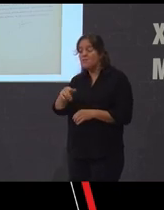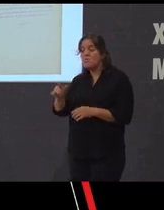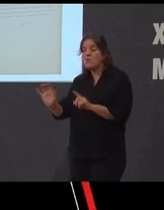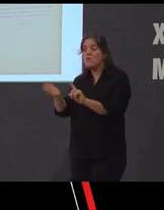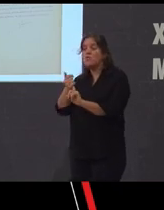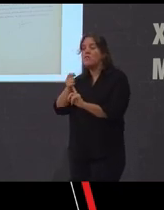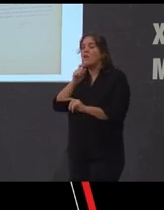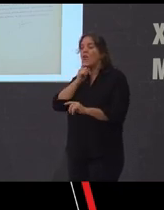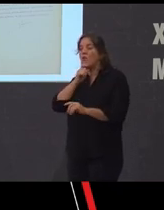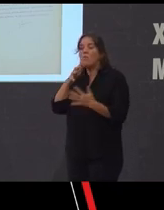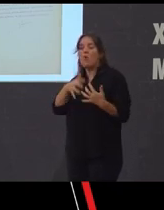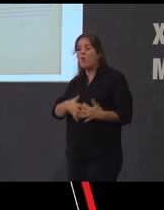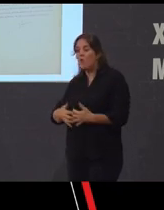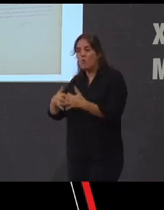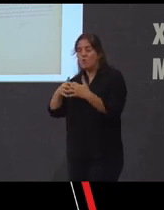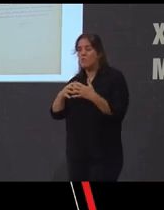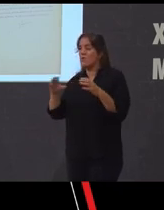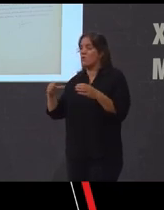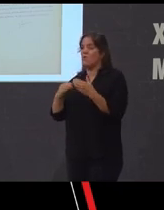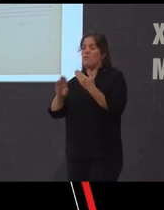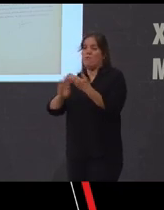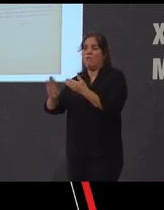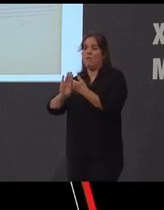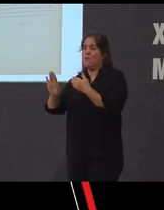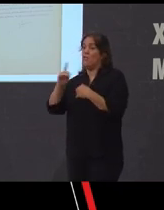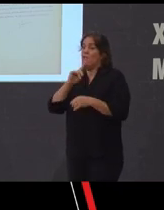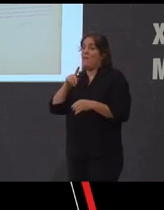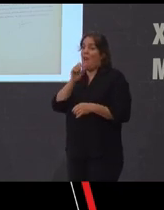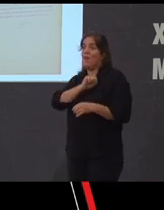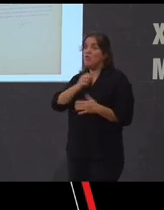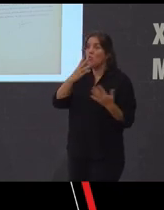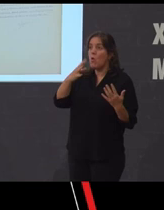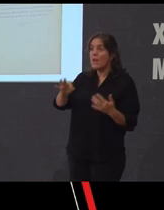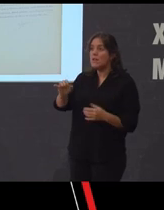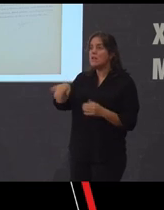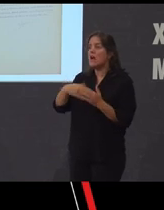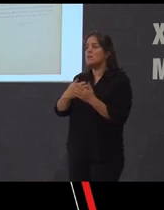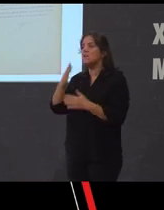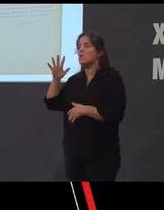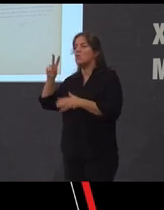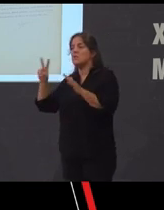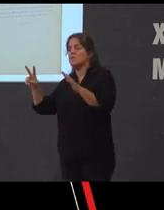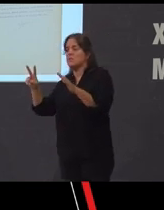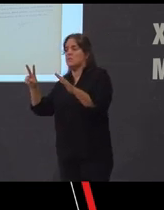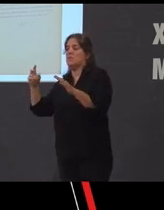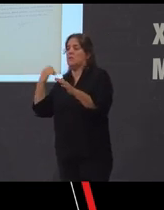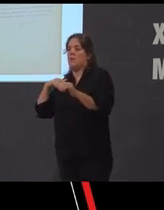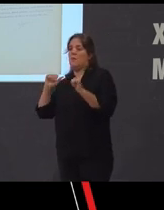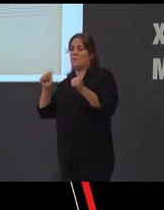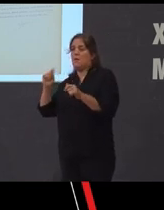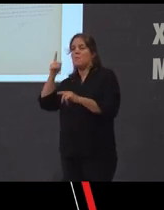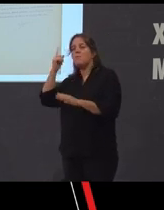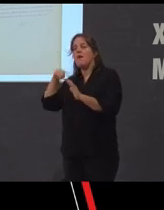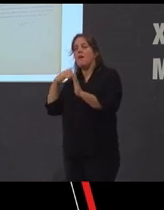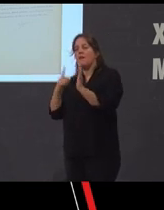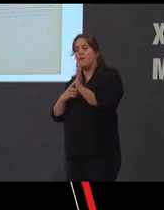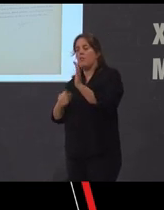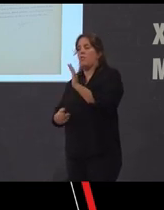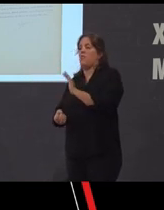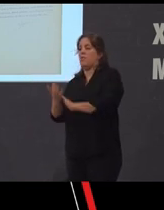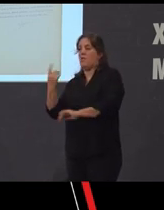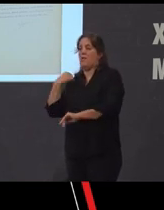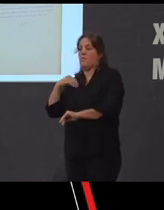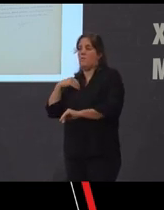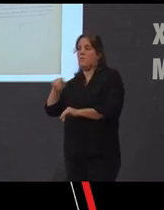que mantivo a comunidade desde os anos 40 ata o ano 57, que é cando se emite a primeira legislación, e ata os